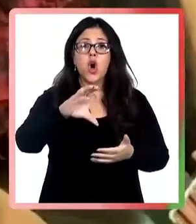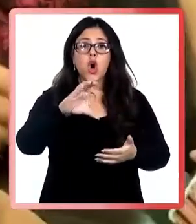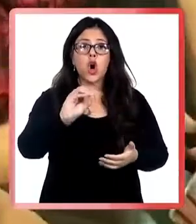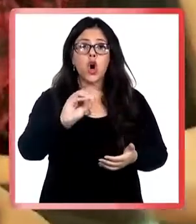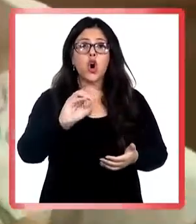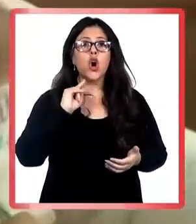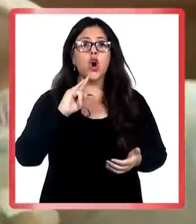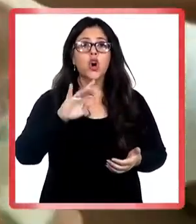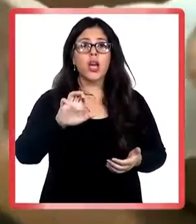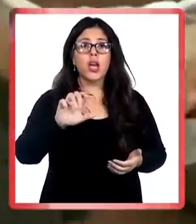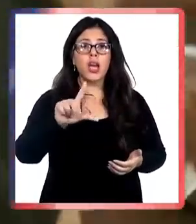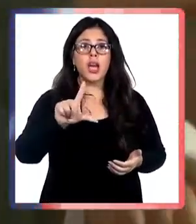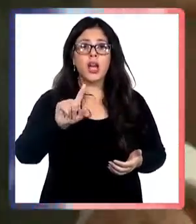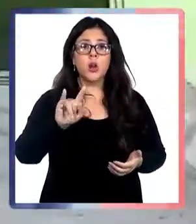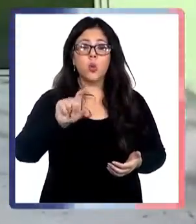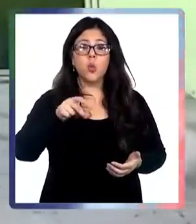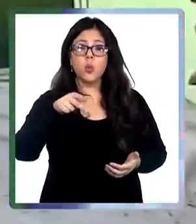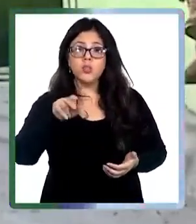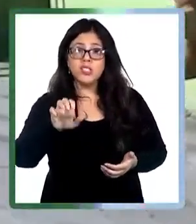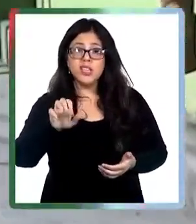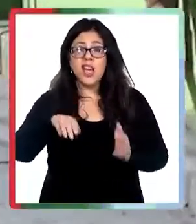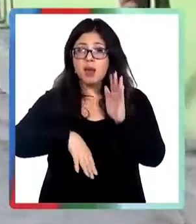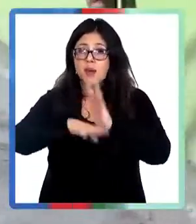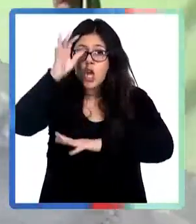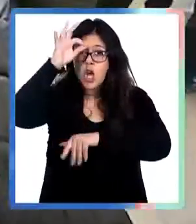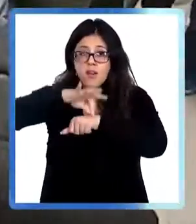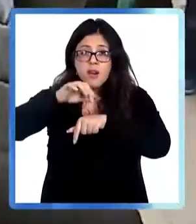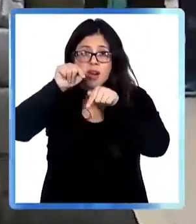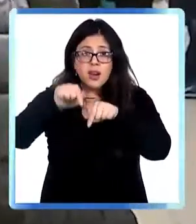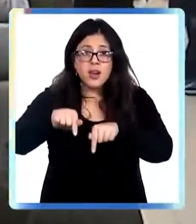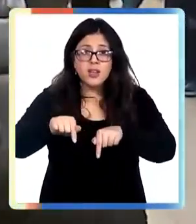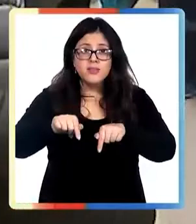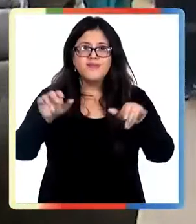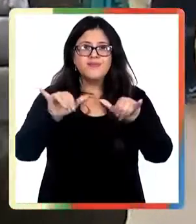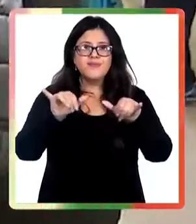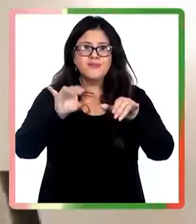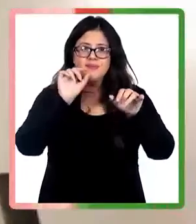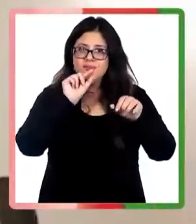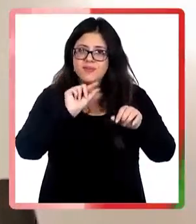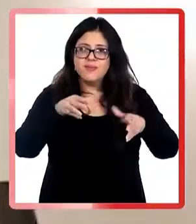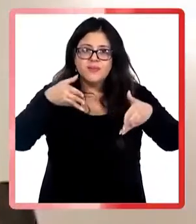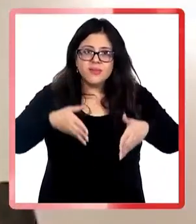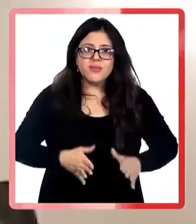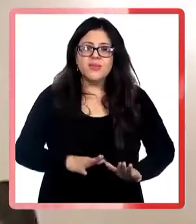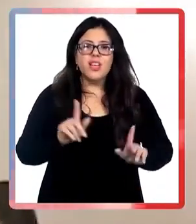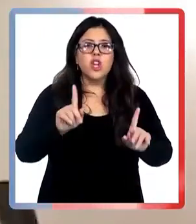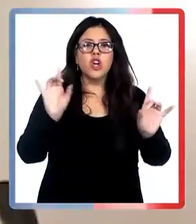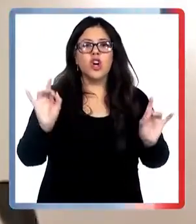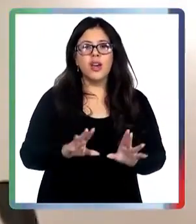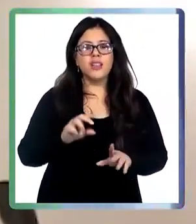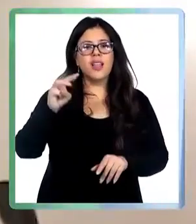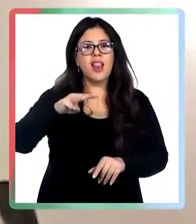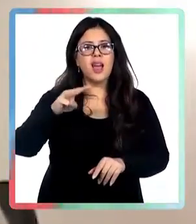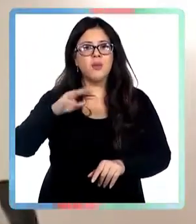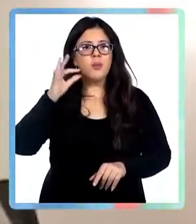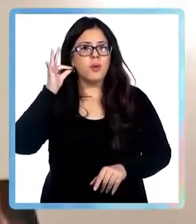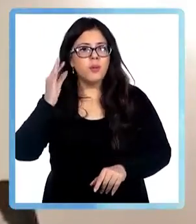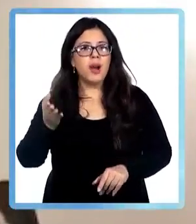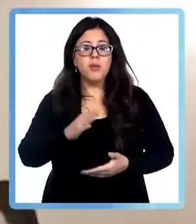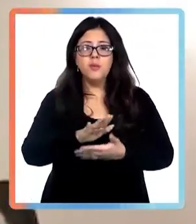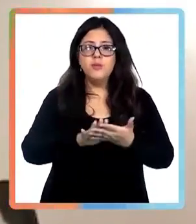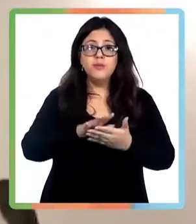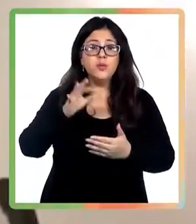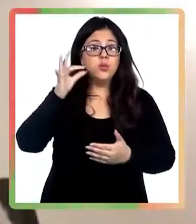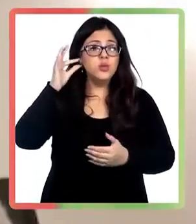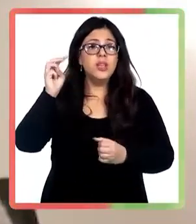coqueluche, la mayor complicación es en ese bebé que está por nacer, no principalmente en la madre embarazada. En el caso de